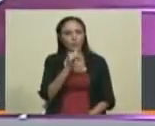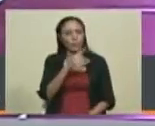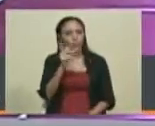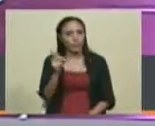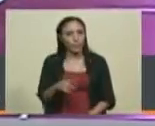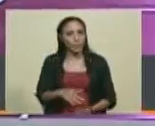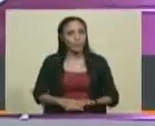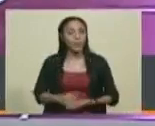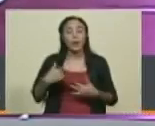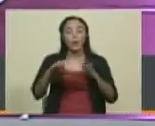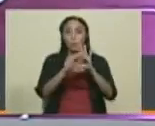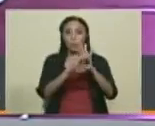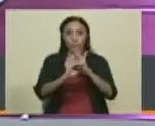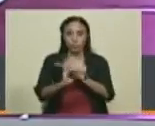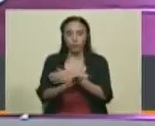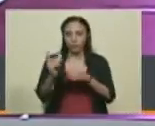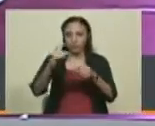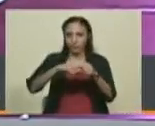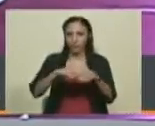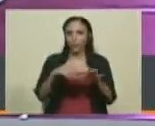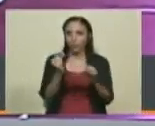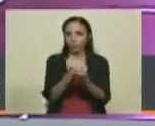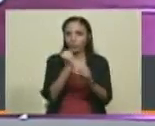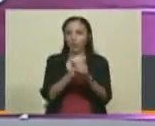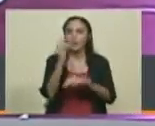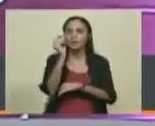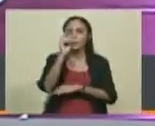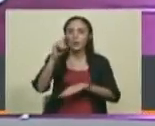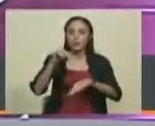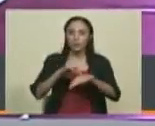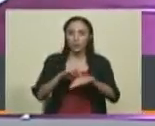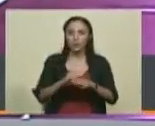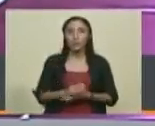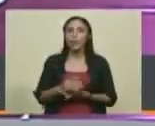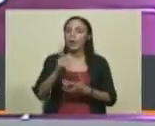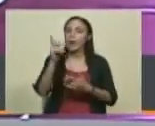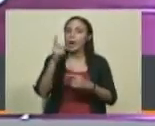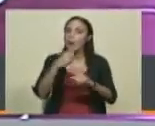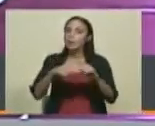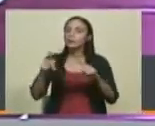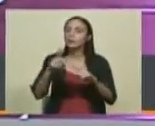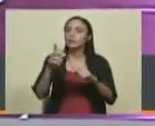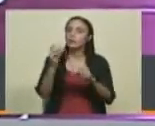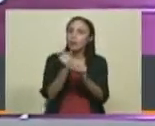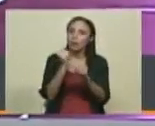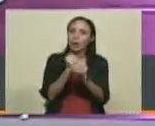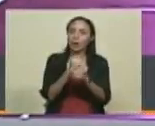ser constituyente por el sector de trabajadores, trabaja en la faja